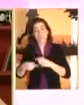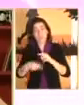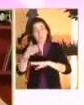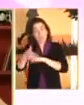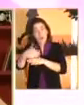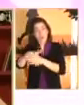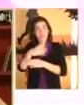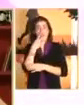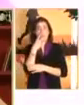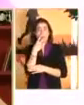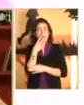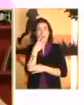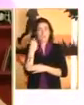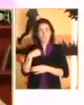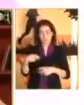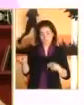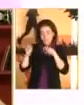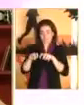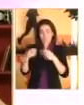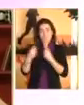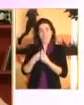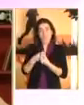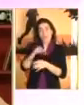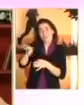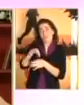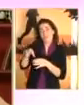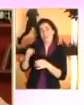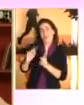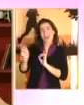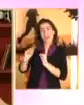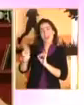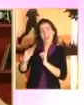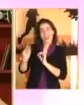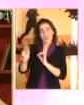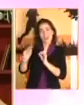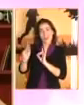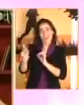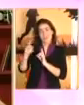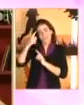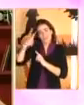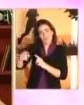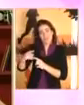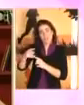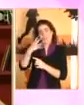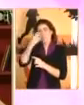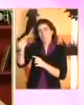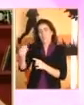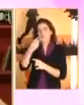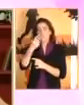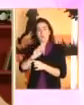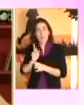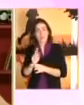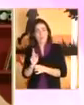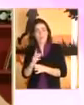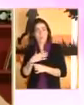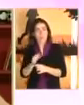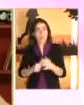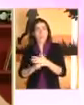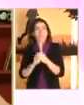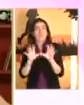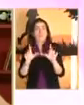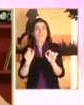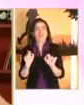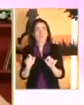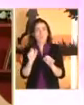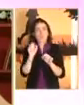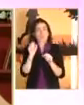sea, no en el mismo momento. El café, la charleta que puedes tener entre los amigos puede durar 10 minutos como máximo.